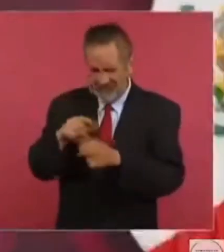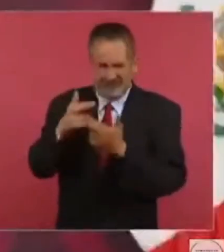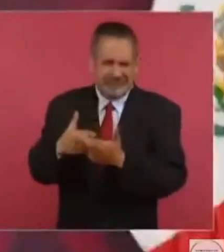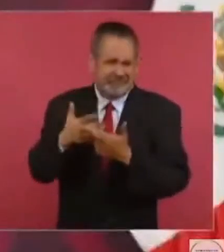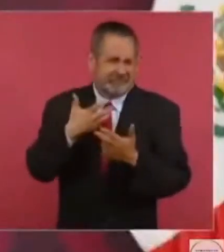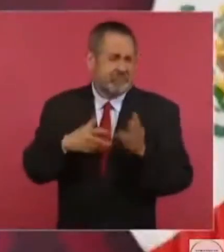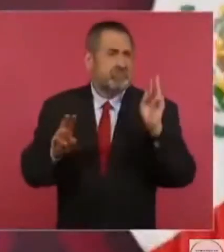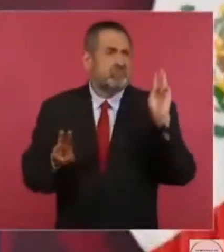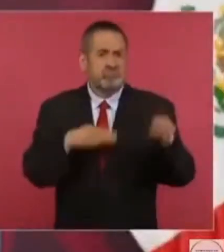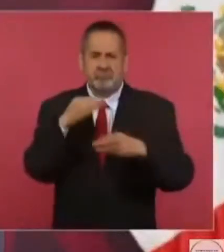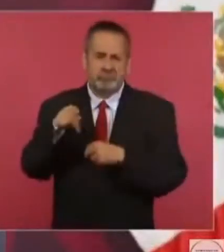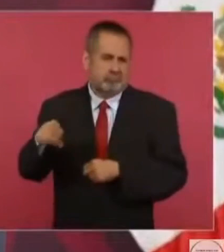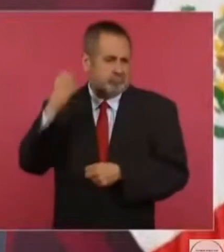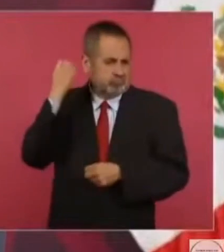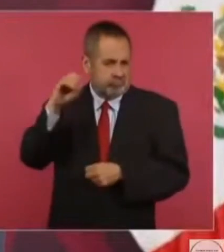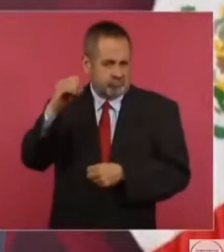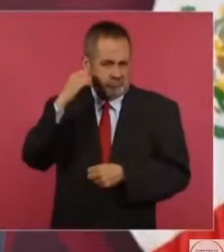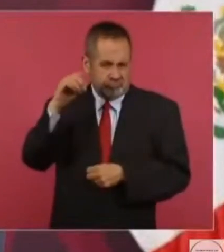mundo.